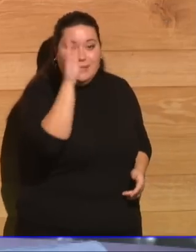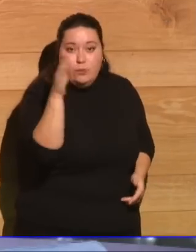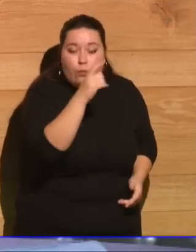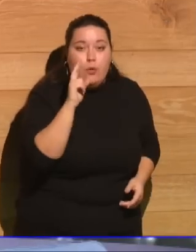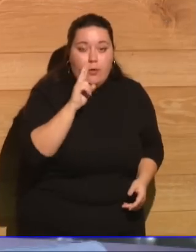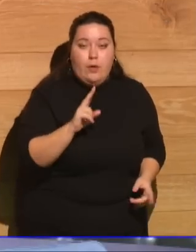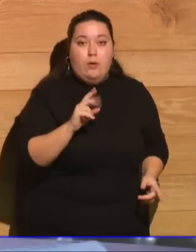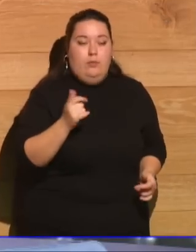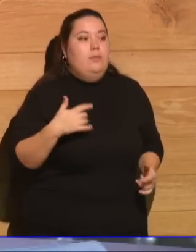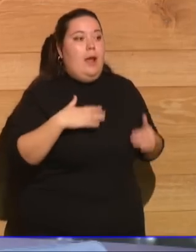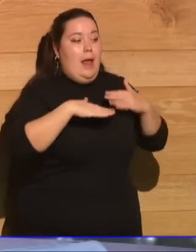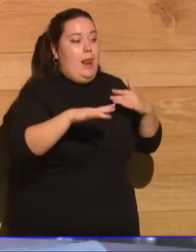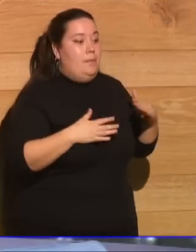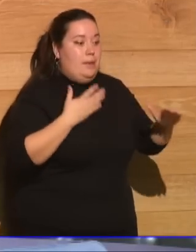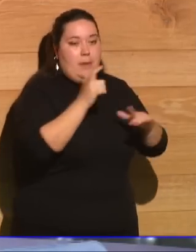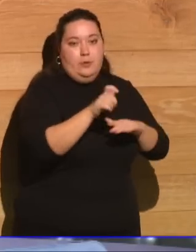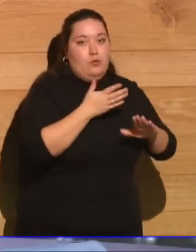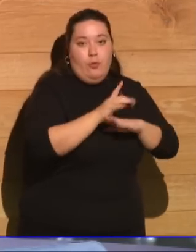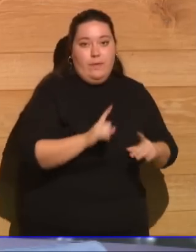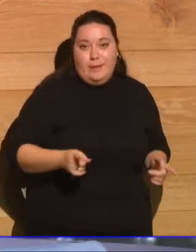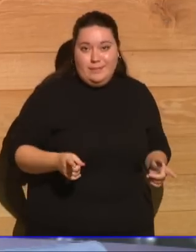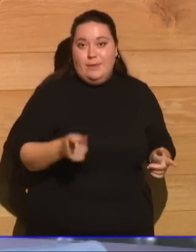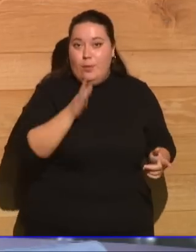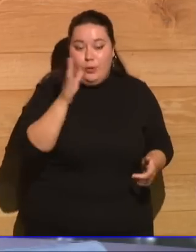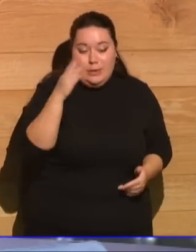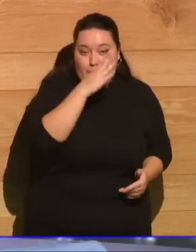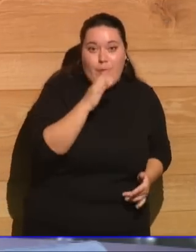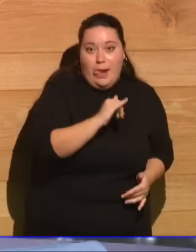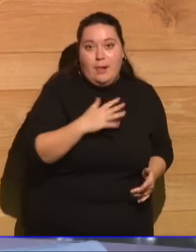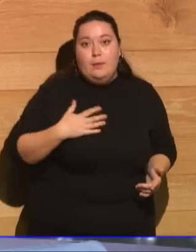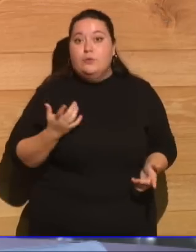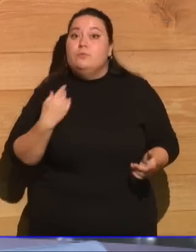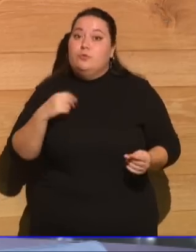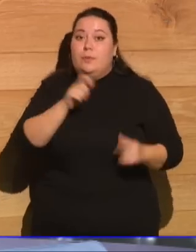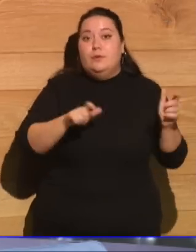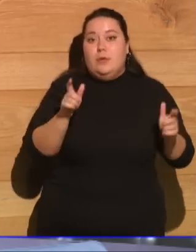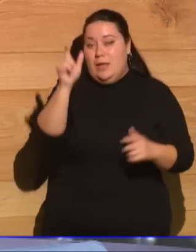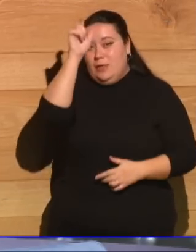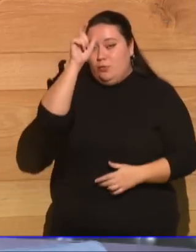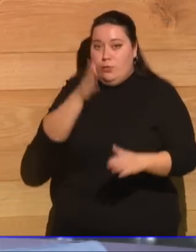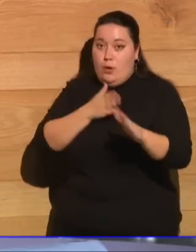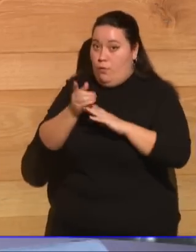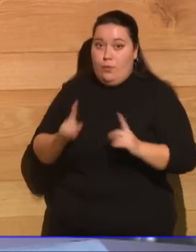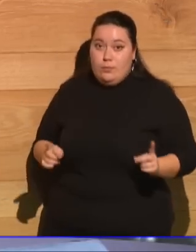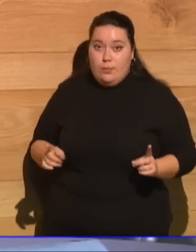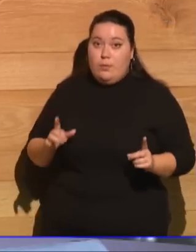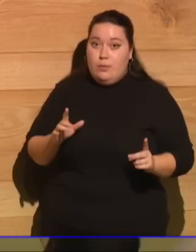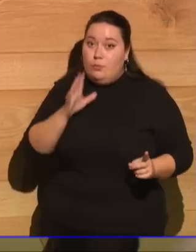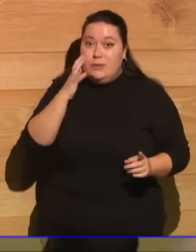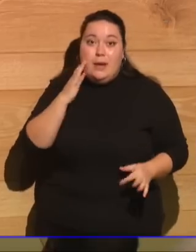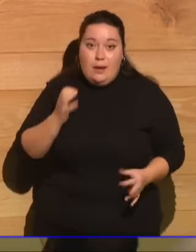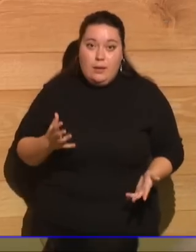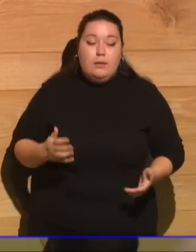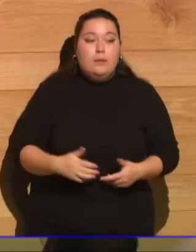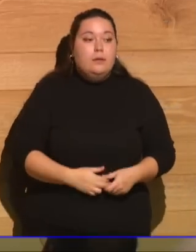volvía a acercarse al agua, pues después de ver El Expreso de Medianoche, mucha gente decidía no ir jamás a Turquía. Entonces tuvo consecuencias reales, claro. De hecho, se prohibió, ¿no?